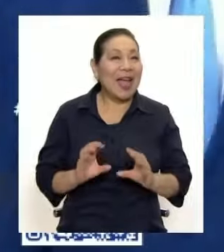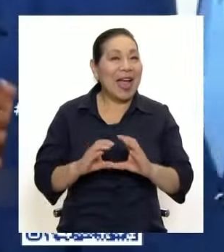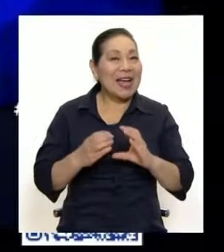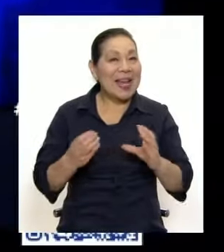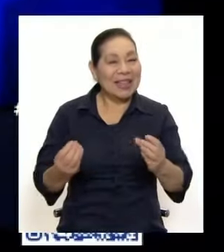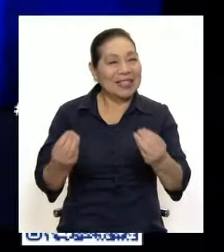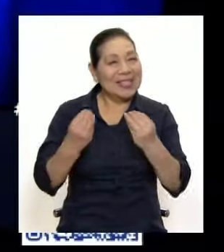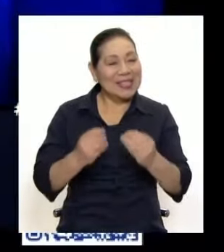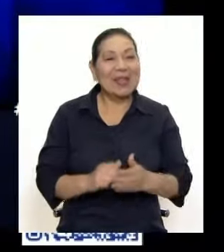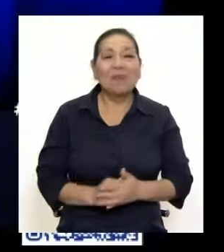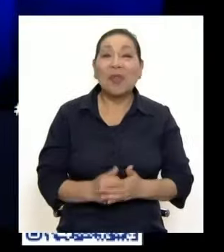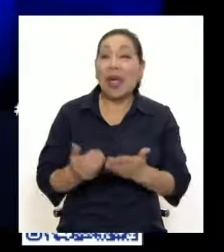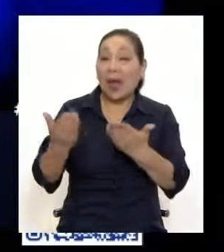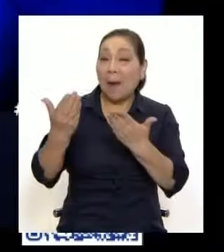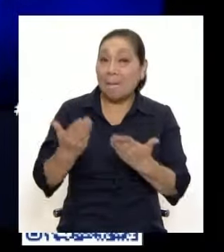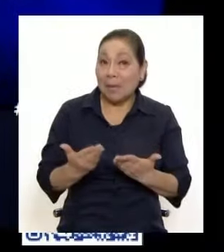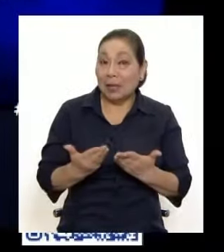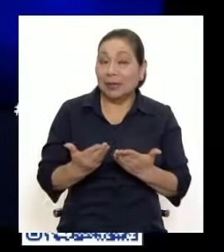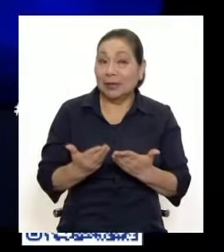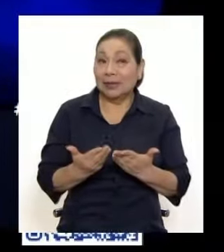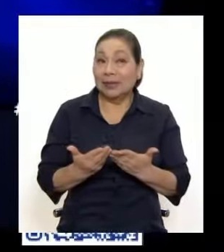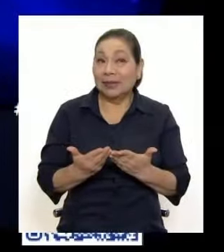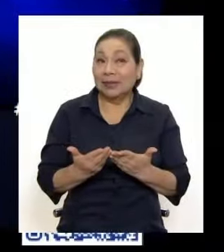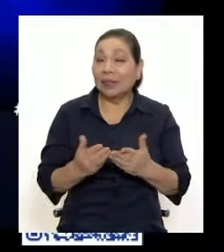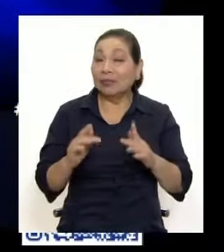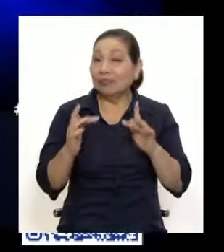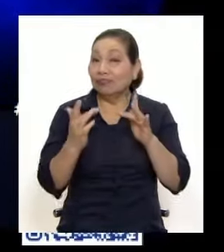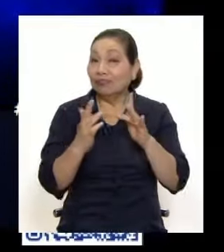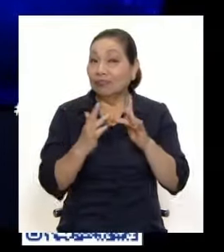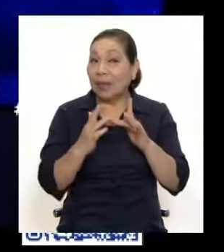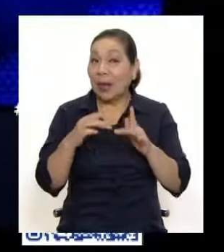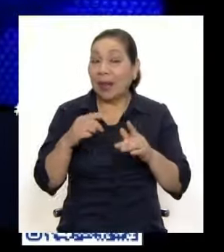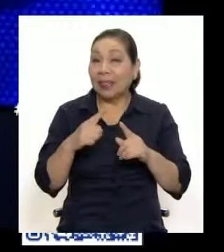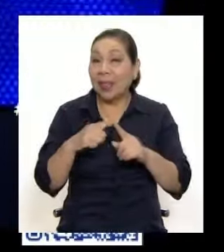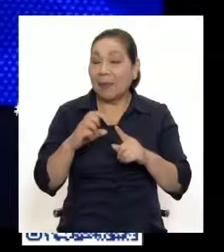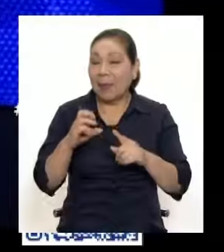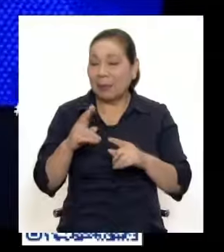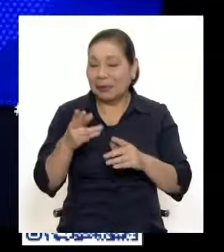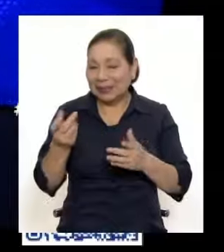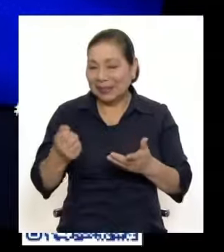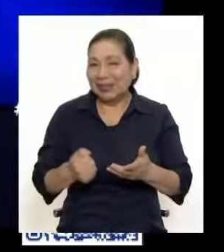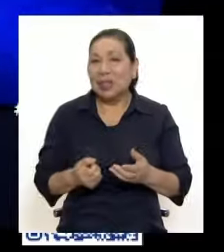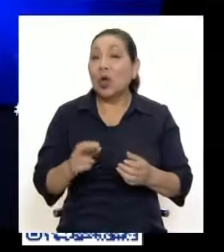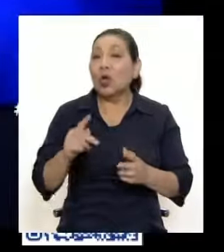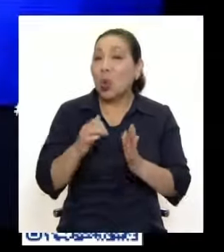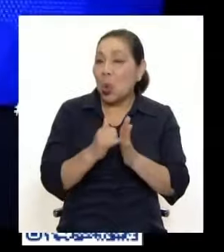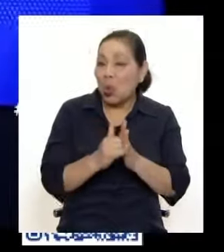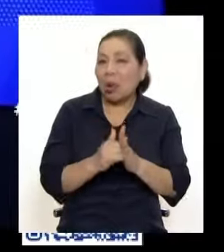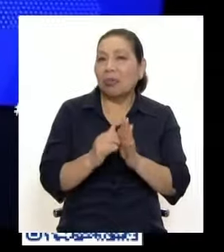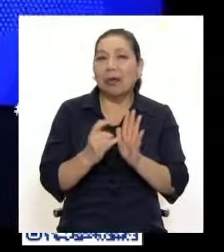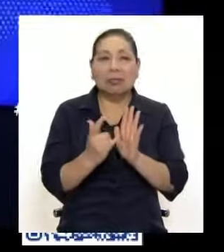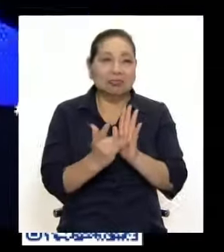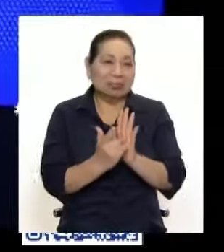clase y también los invitamos a seguirnos en las redes sociales de TV Perú noticias en YouTube en Instagram y en ex ahora